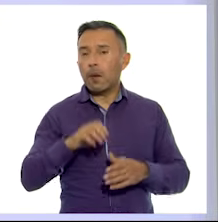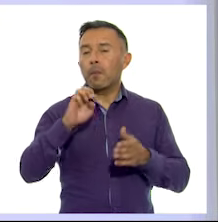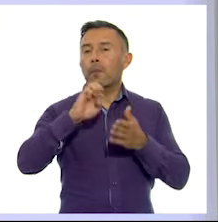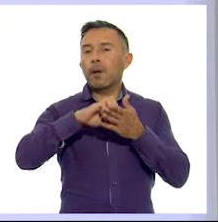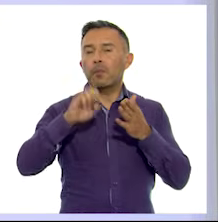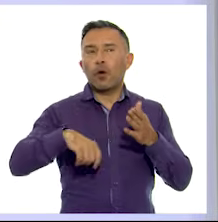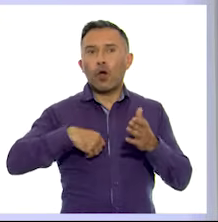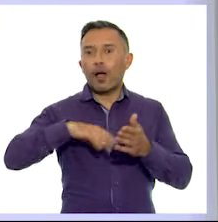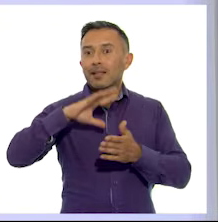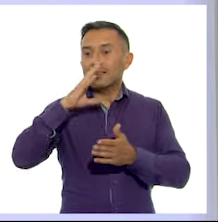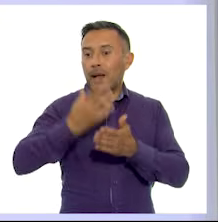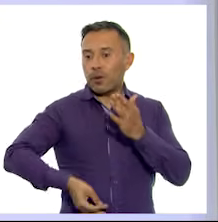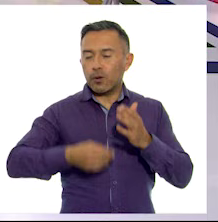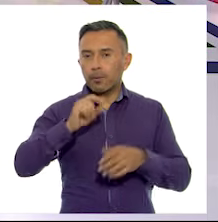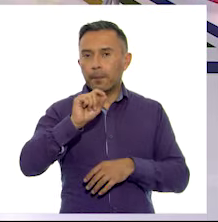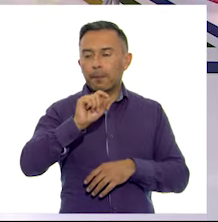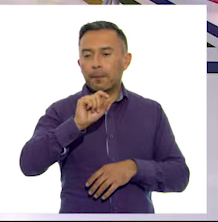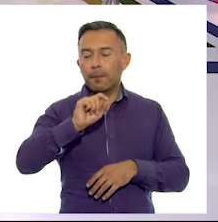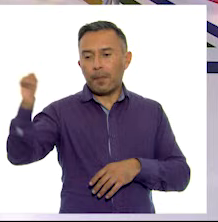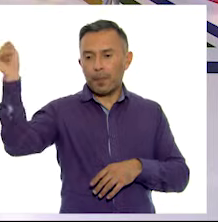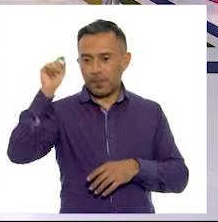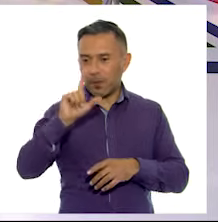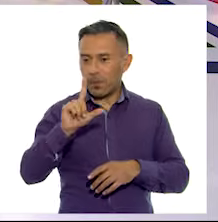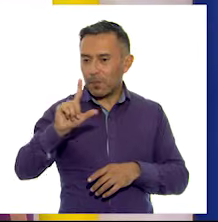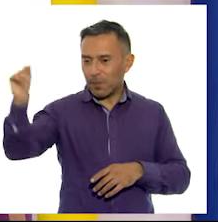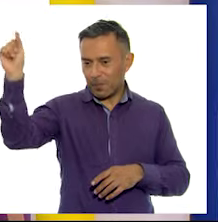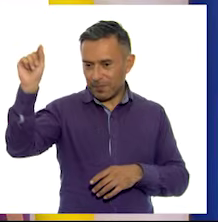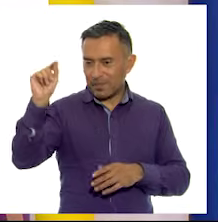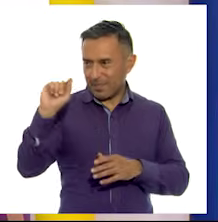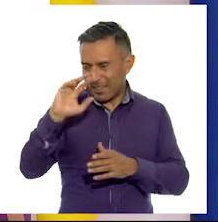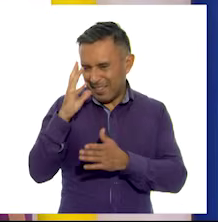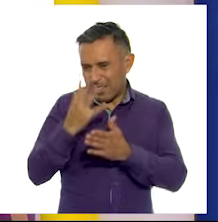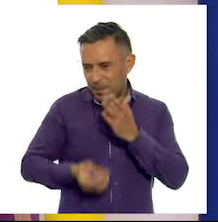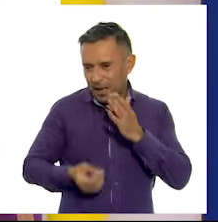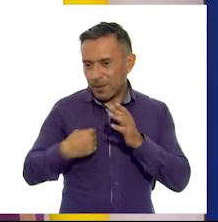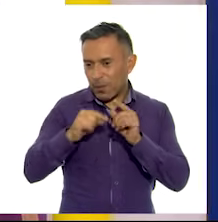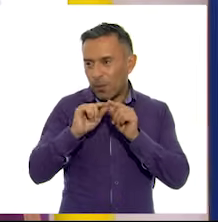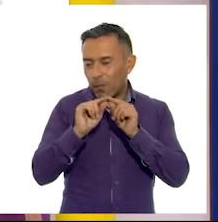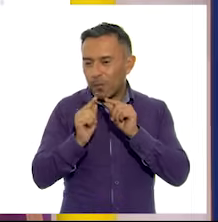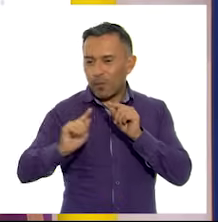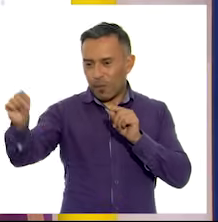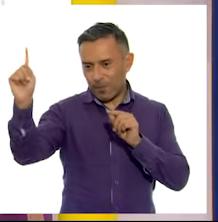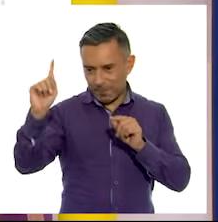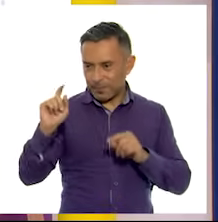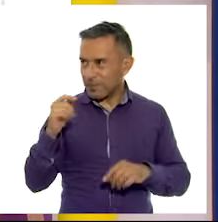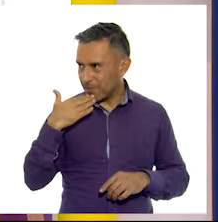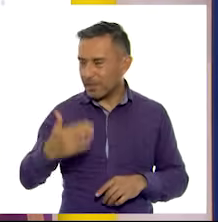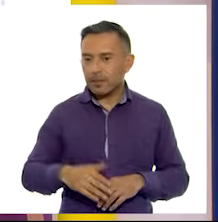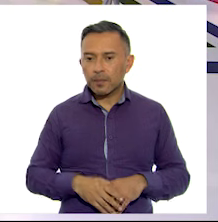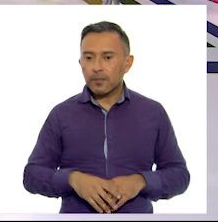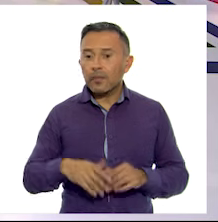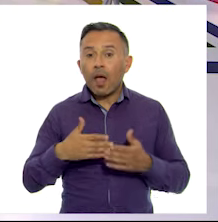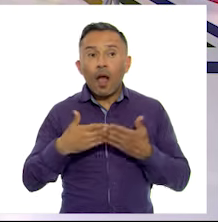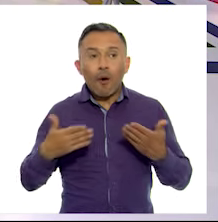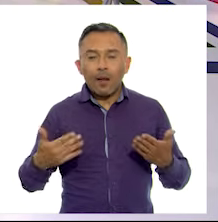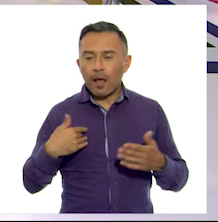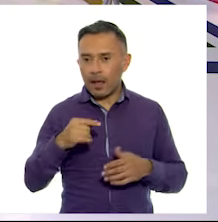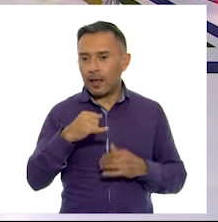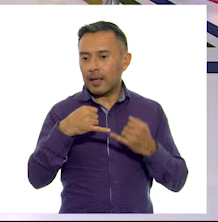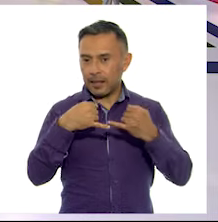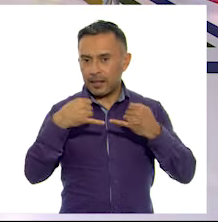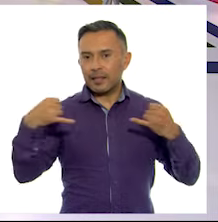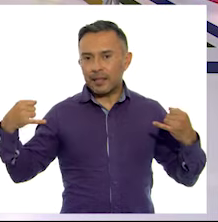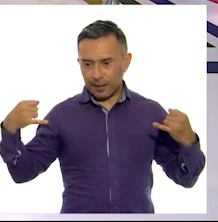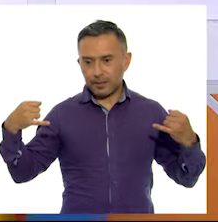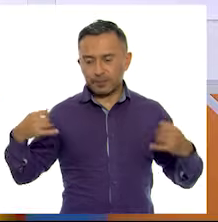para allá. ¡Oh! Mi punto va a correr para allá. Exactamente. ¿Y ahora qué tenemos? Una línea. Una línea, exacto.